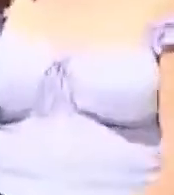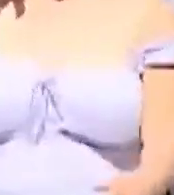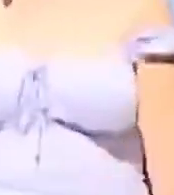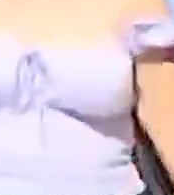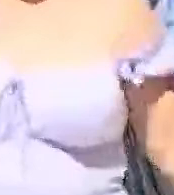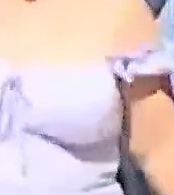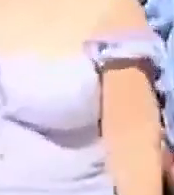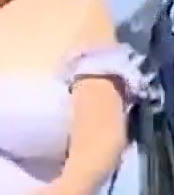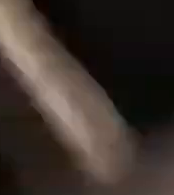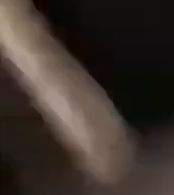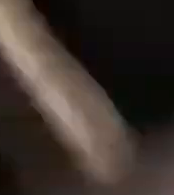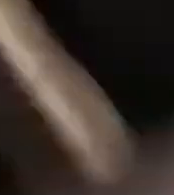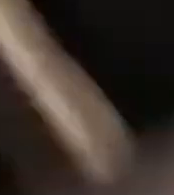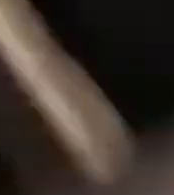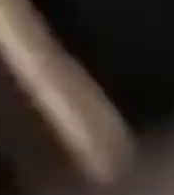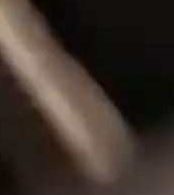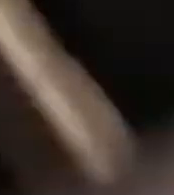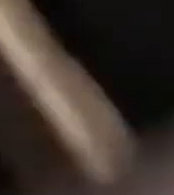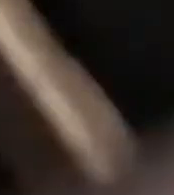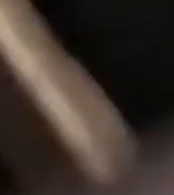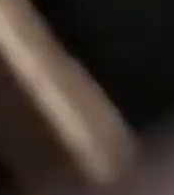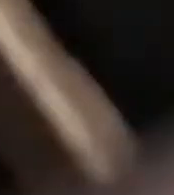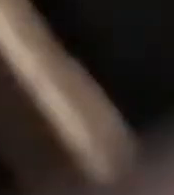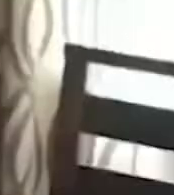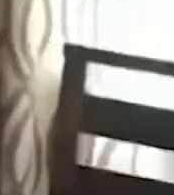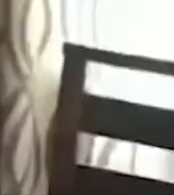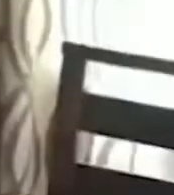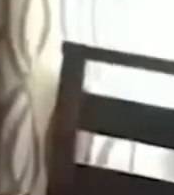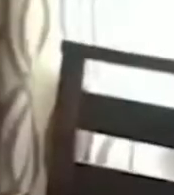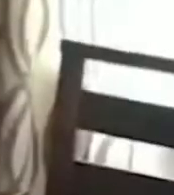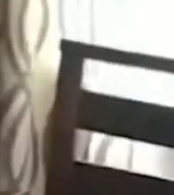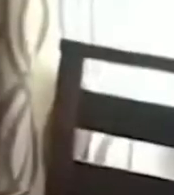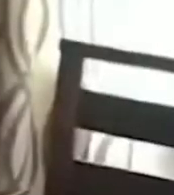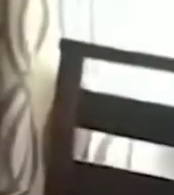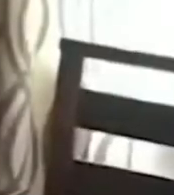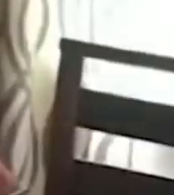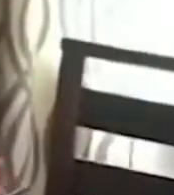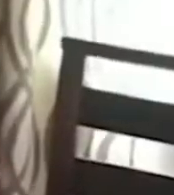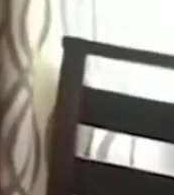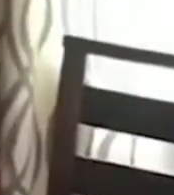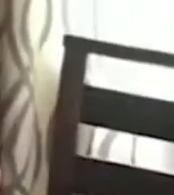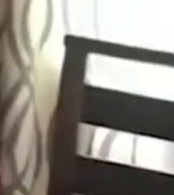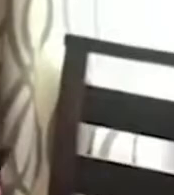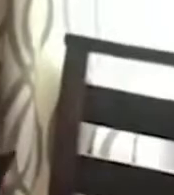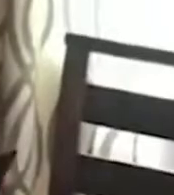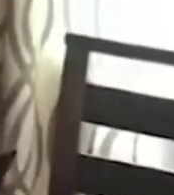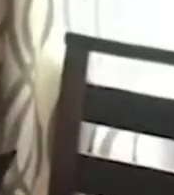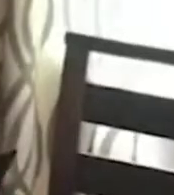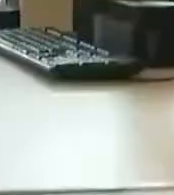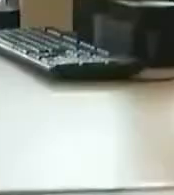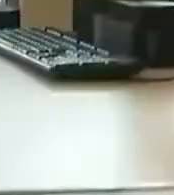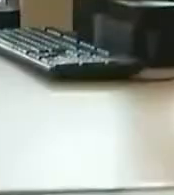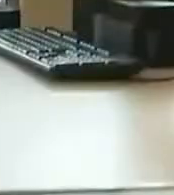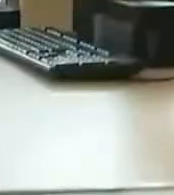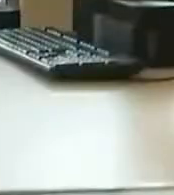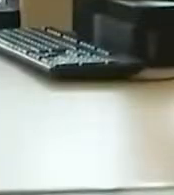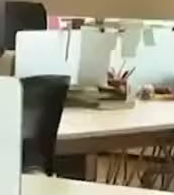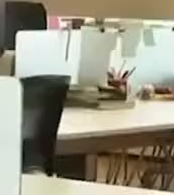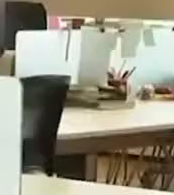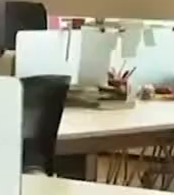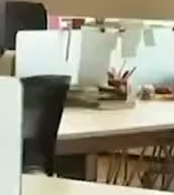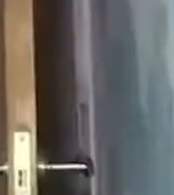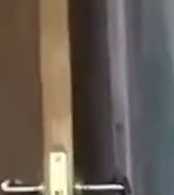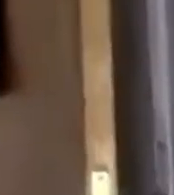Diputadas pidió al gobierno agilizar la tramitación del proyecto de ley que establece el derecho a la modalidad de teletrabajo o trabajo